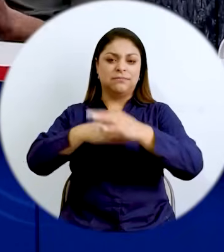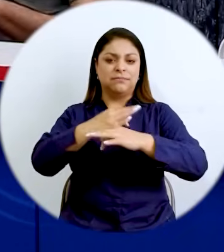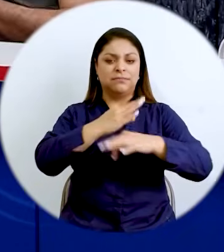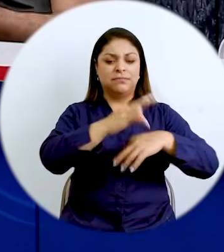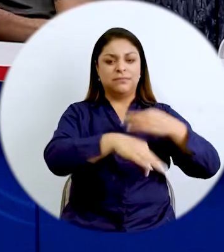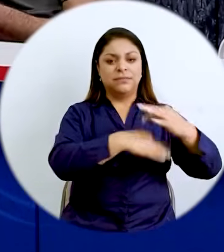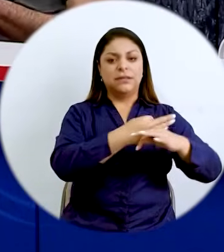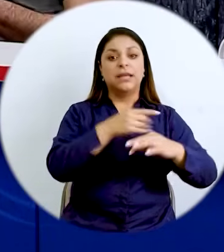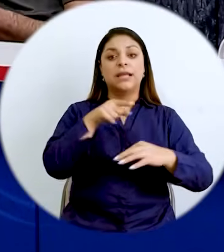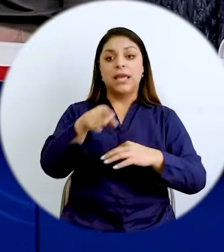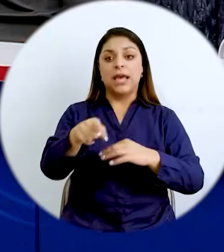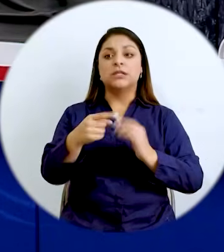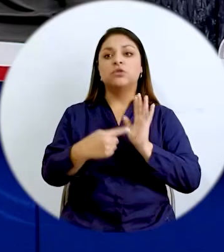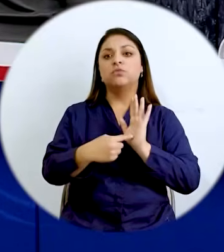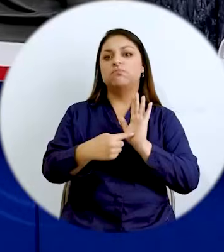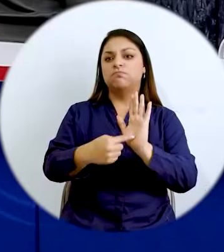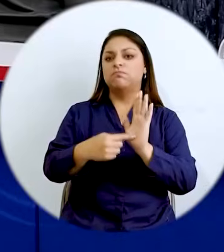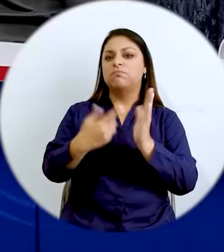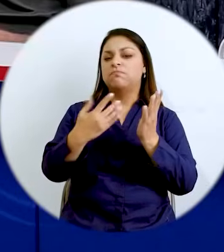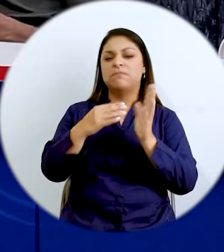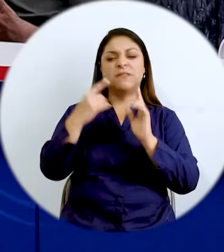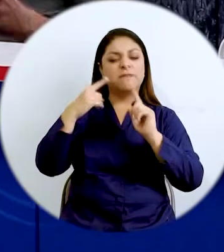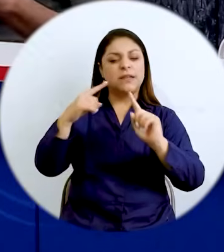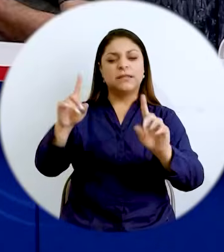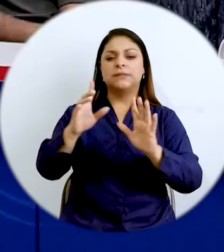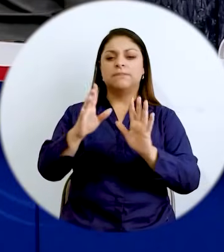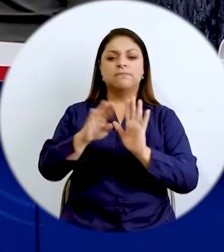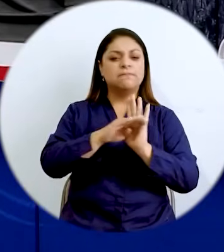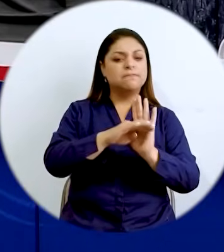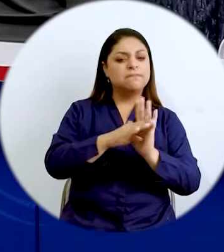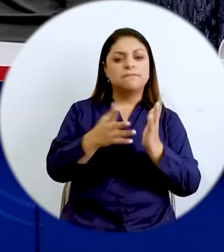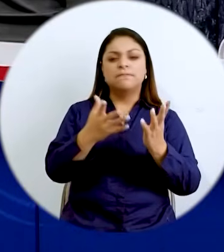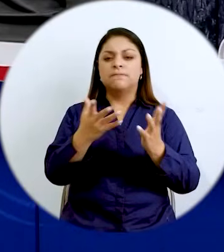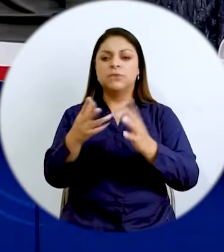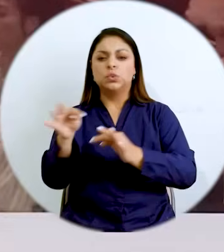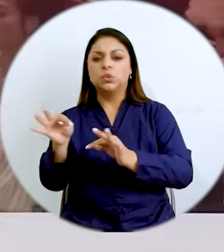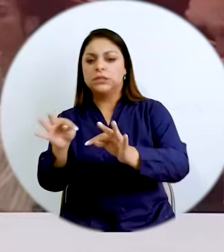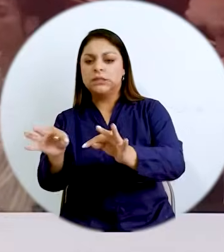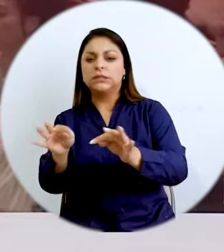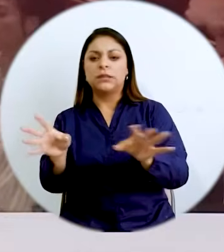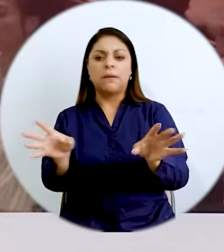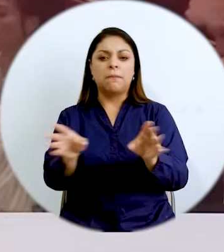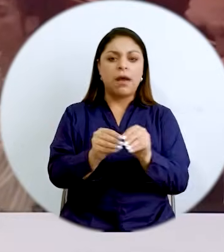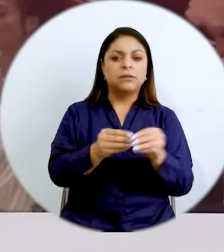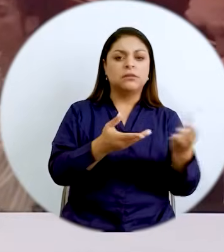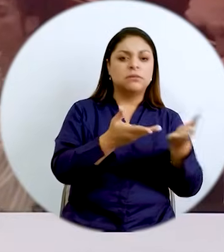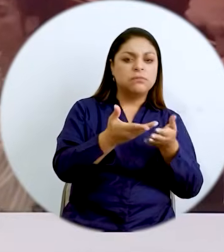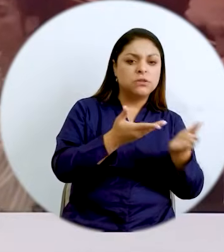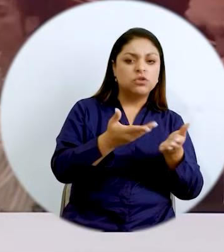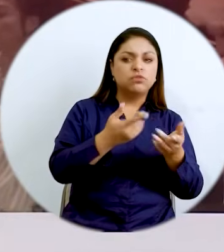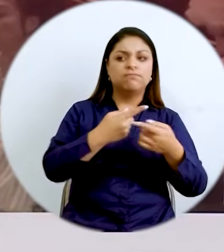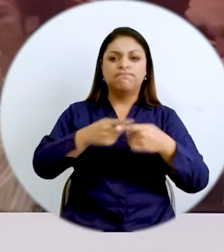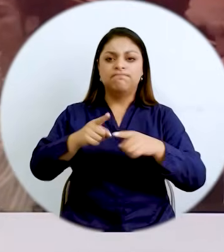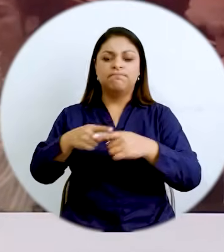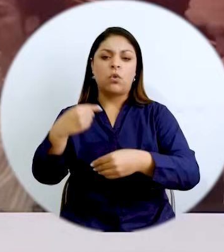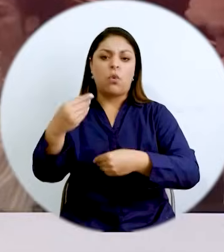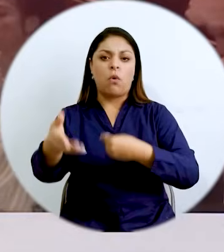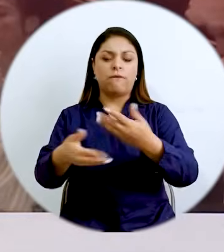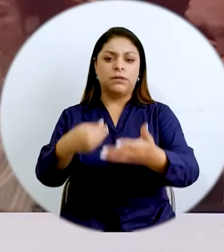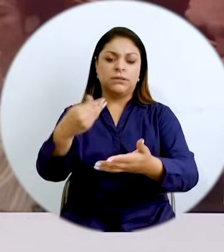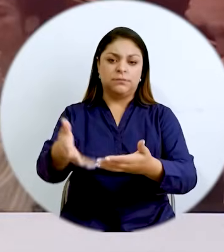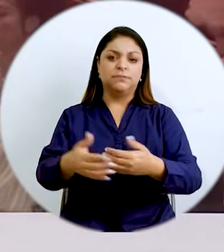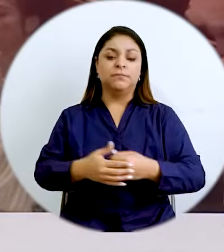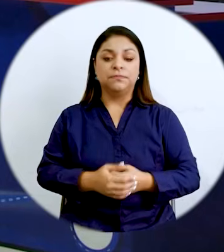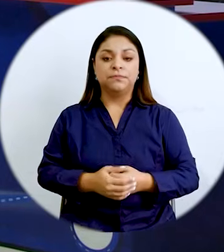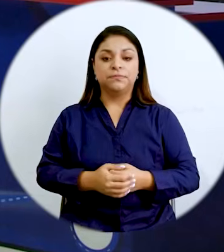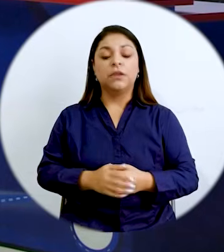a una tendencia combinada entre la parte de turismo y otros servicios que se pueden ofrecer, ¿verdad?